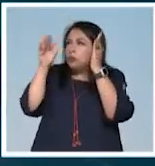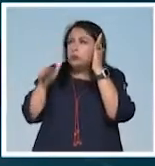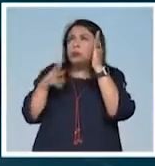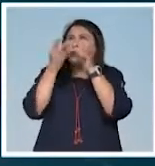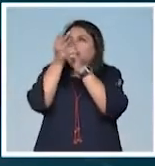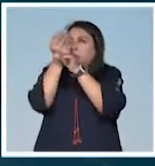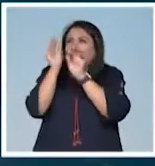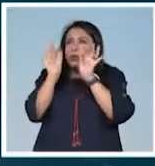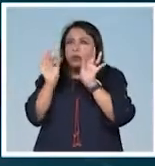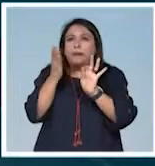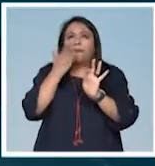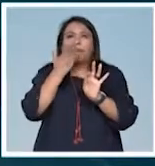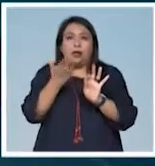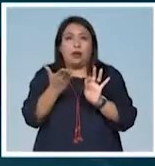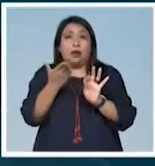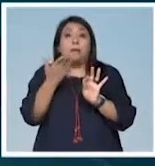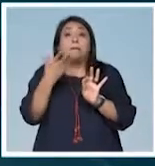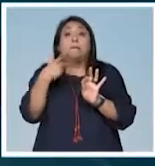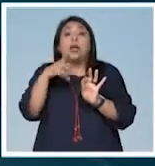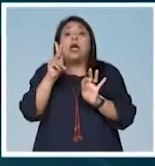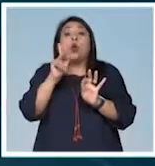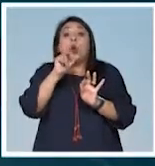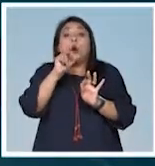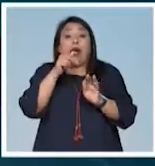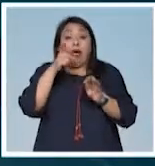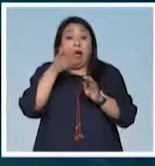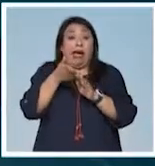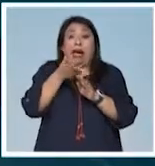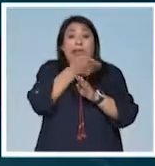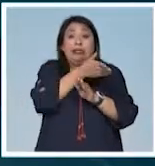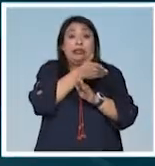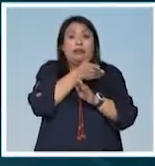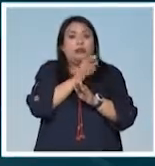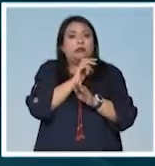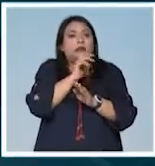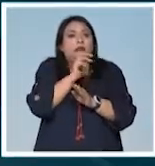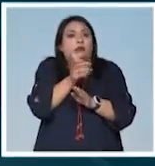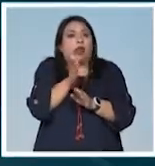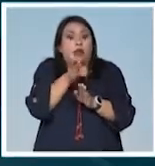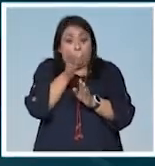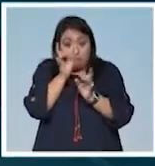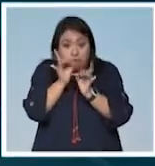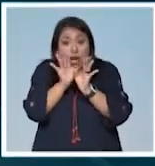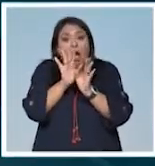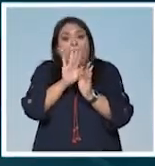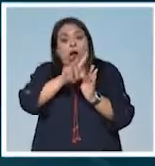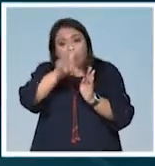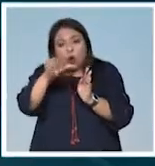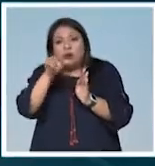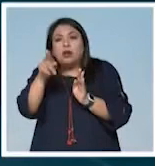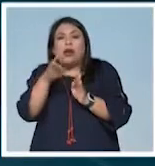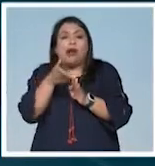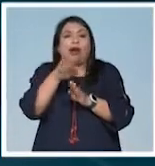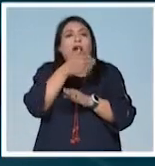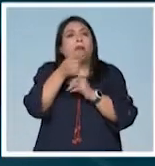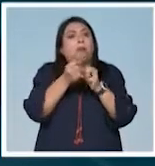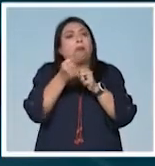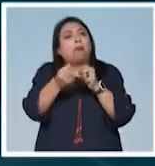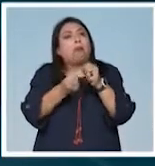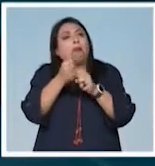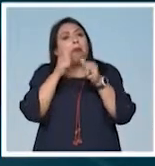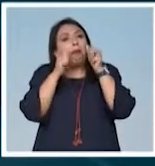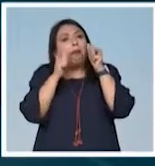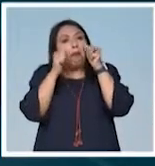un mantenimiento adecuado, pero hasta que nos ocurre, ¿no? Antes de eso, pues a veces dejamos pasar años y años sin ponerle